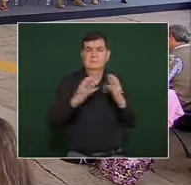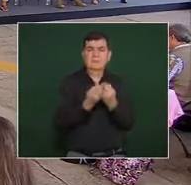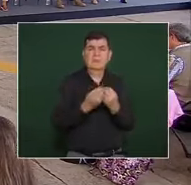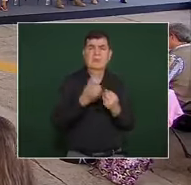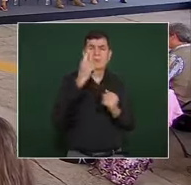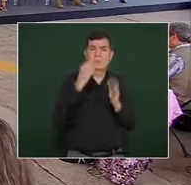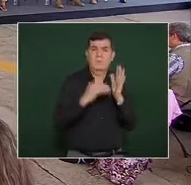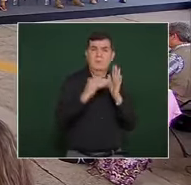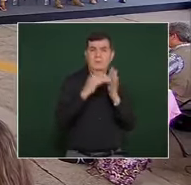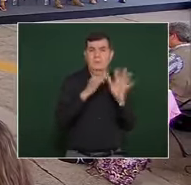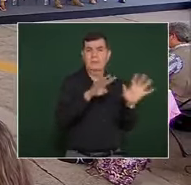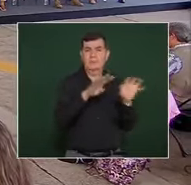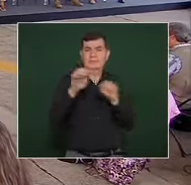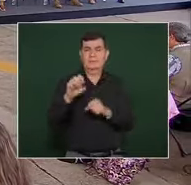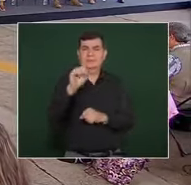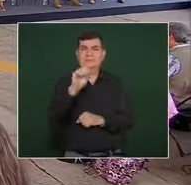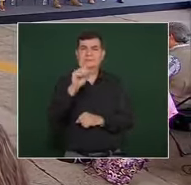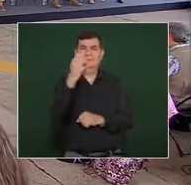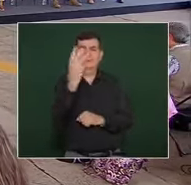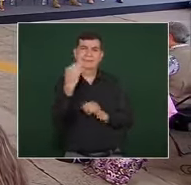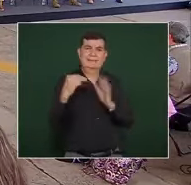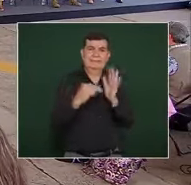de